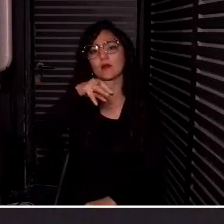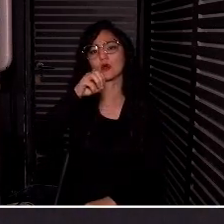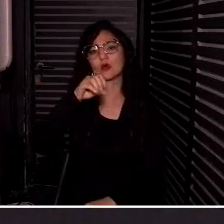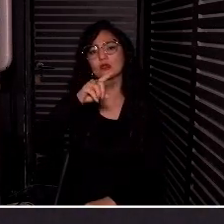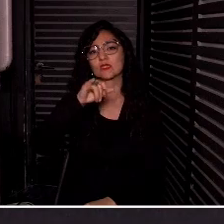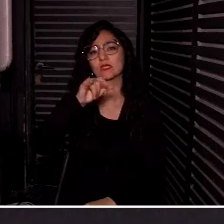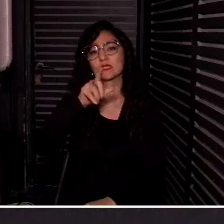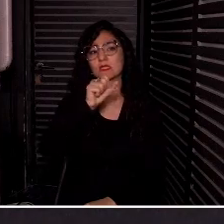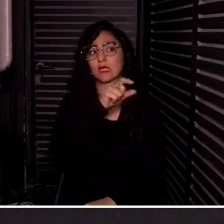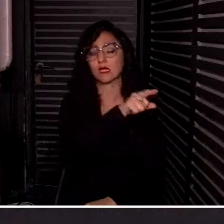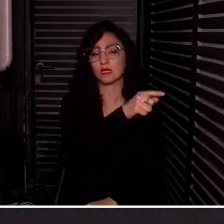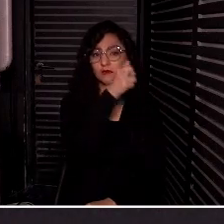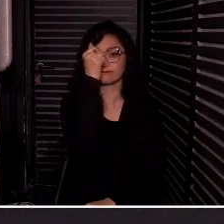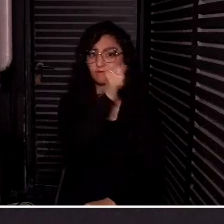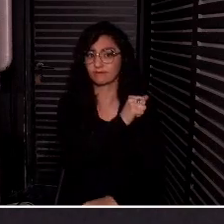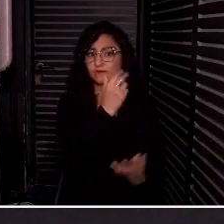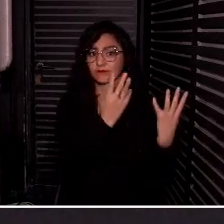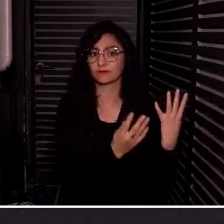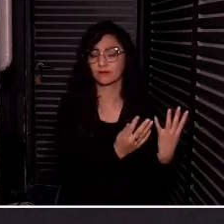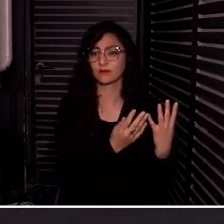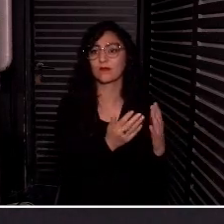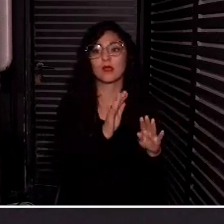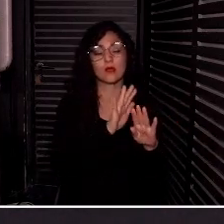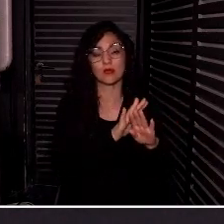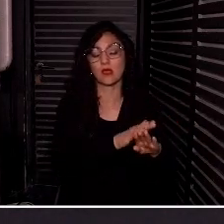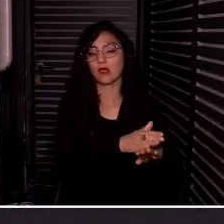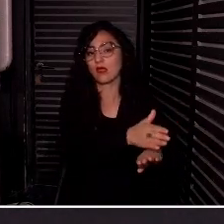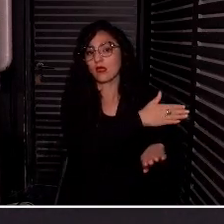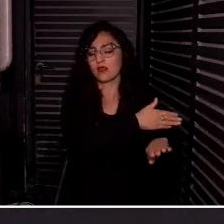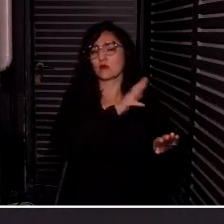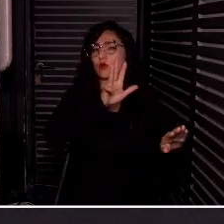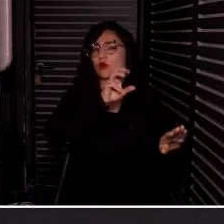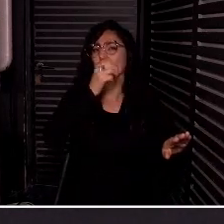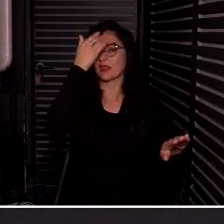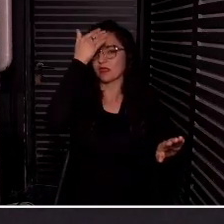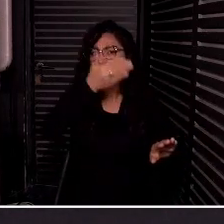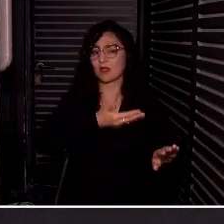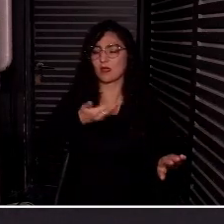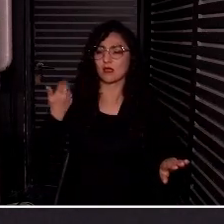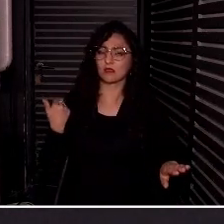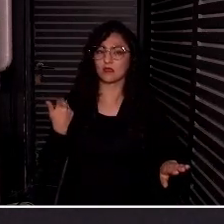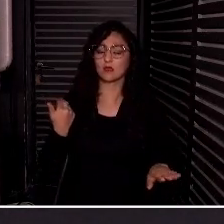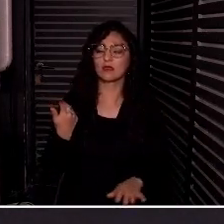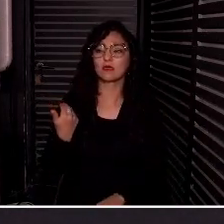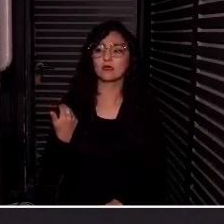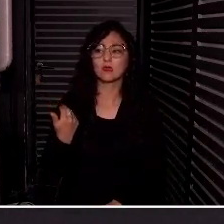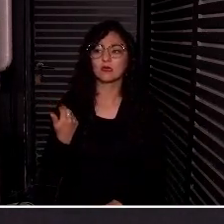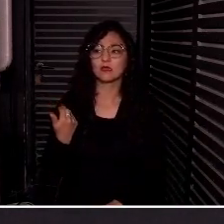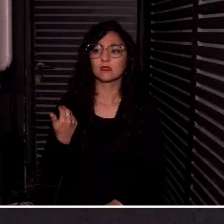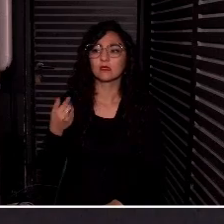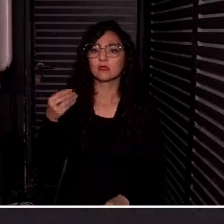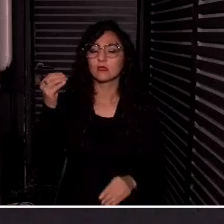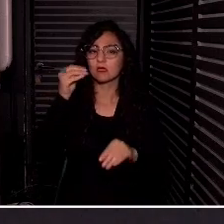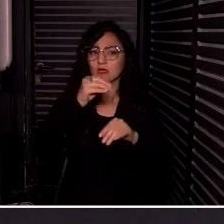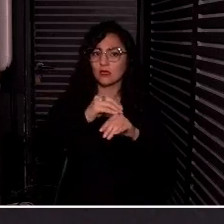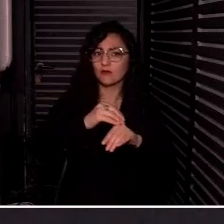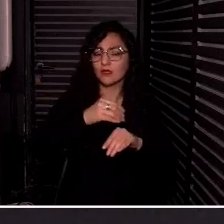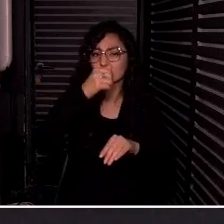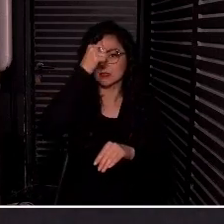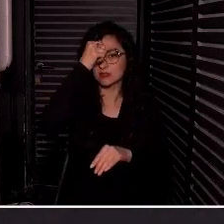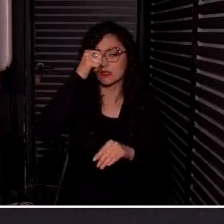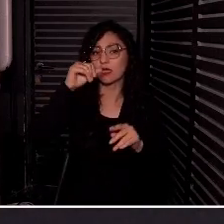casi 90 días atrás las últimas noticias después de de que dejaran prisión preventiva a